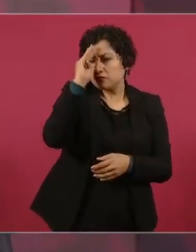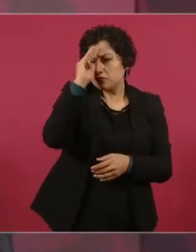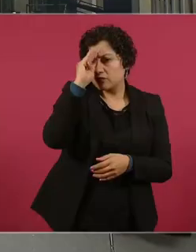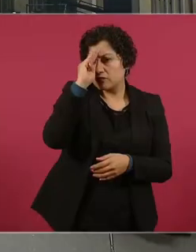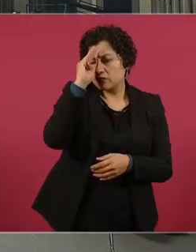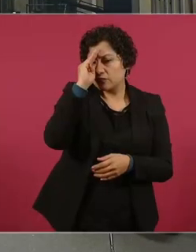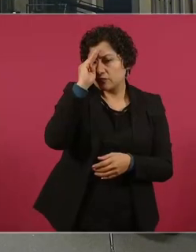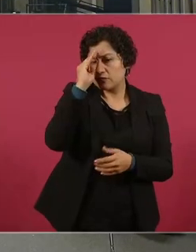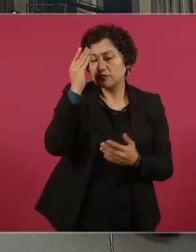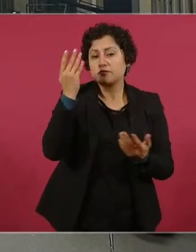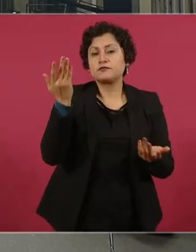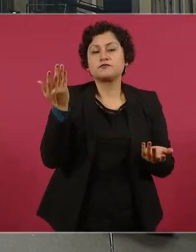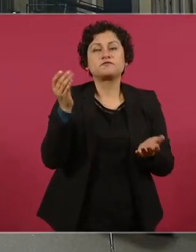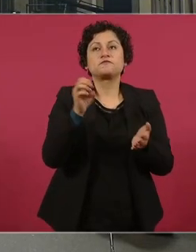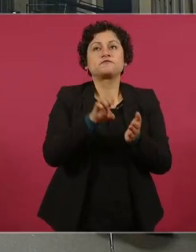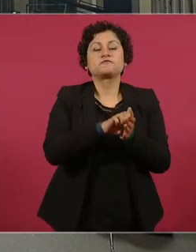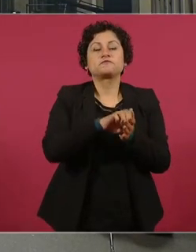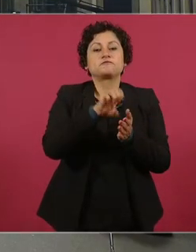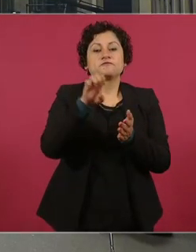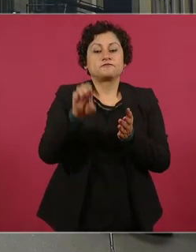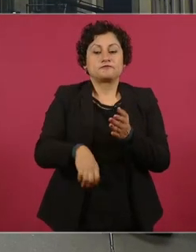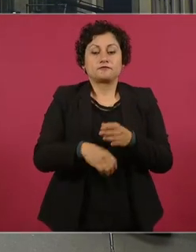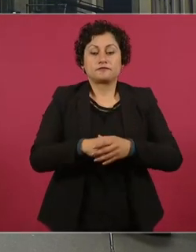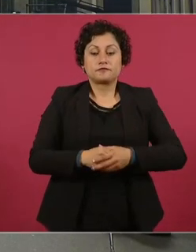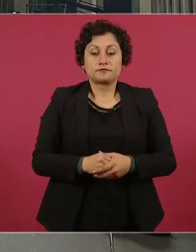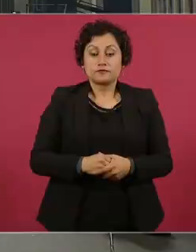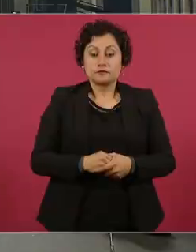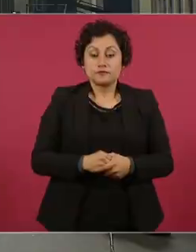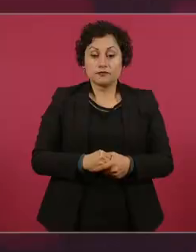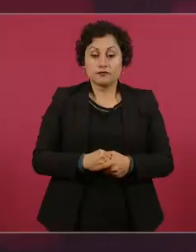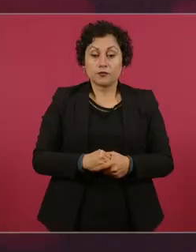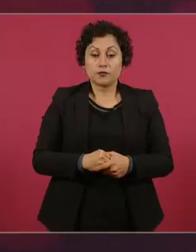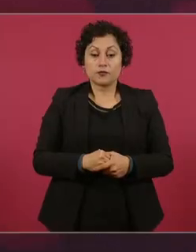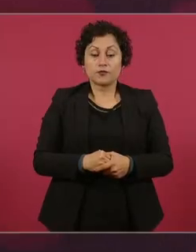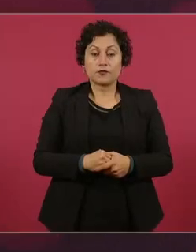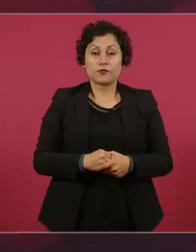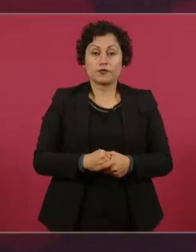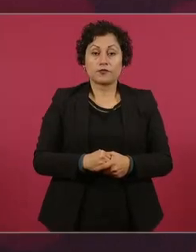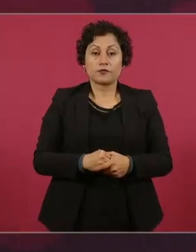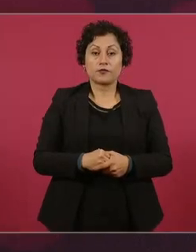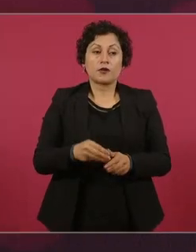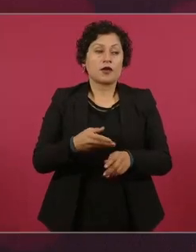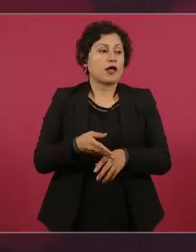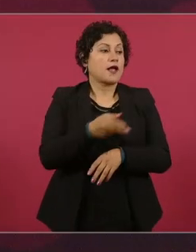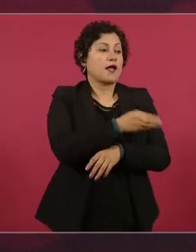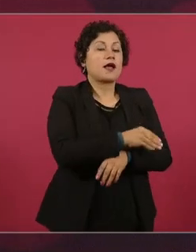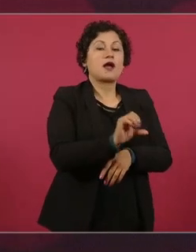otros gobiernos? Entonces,